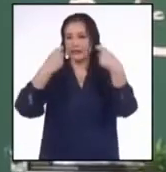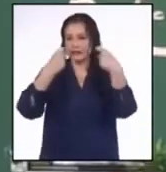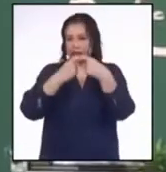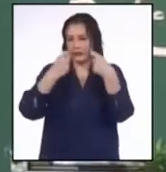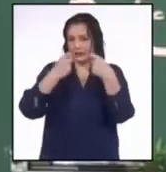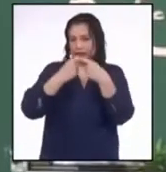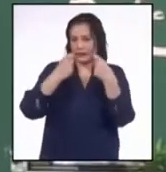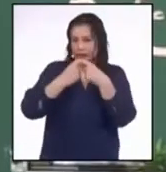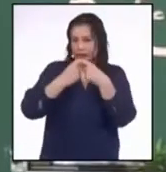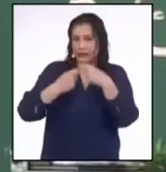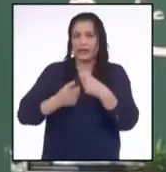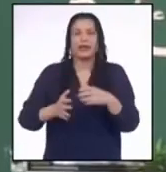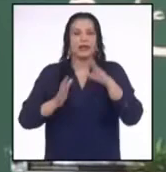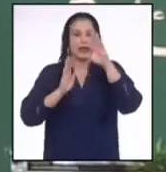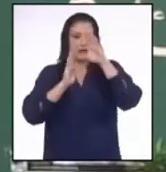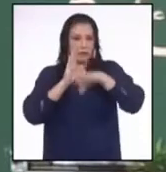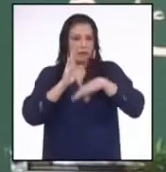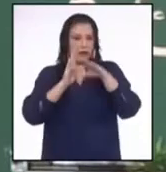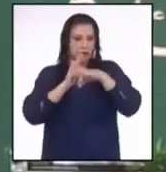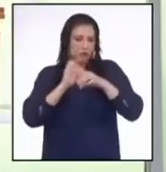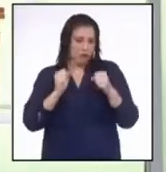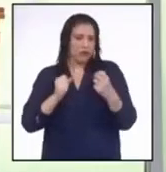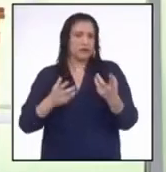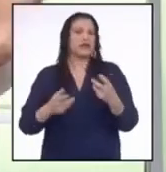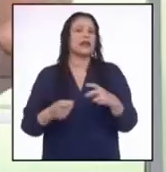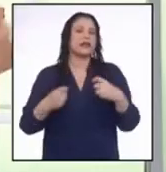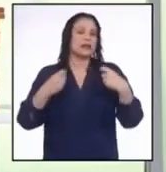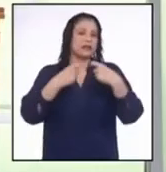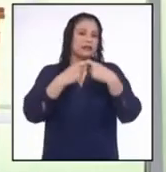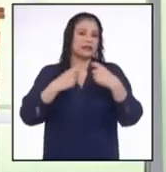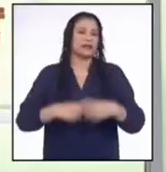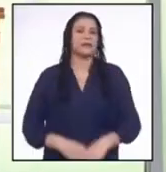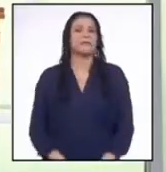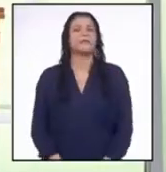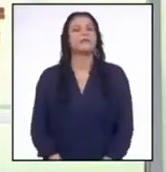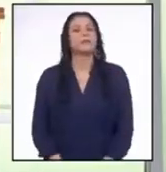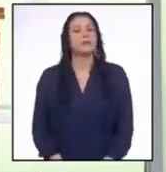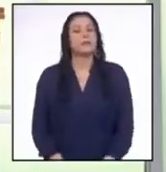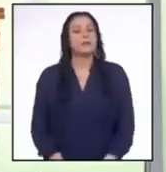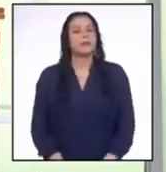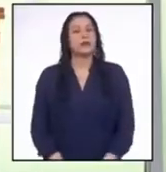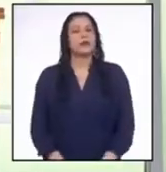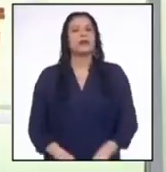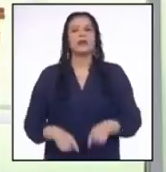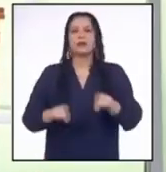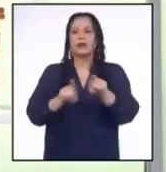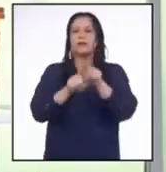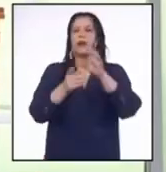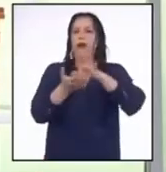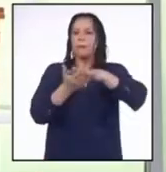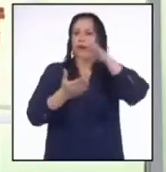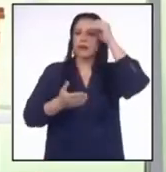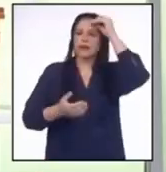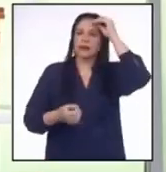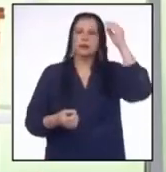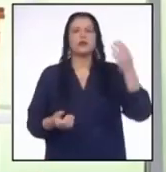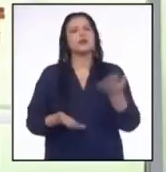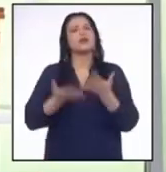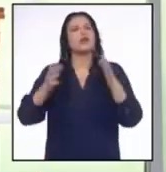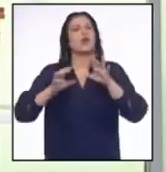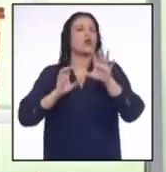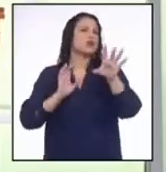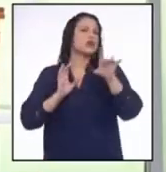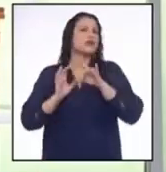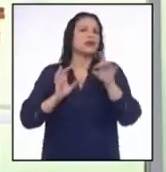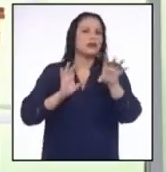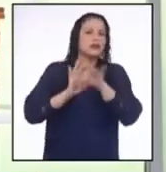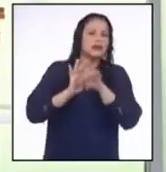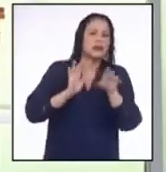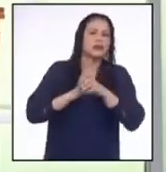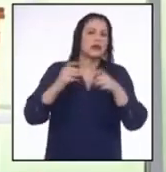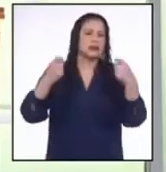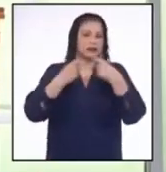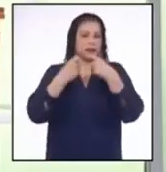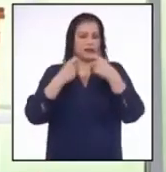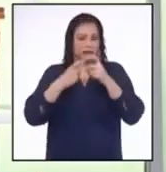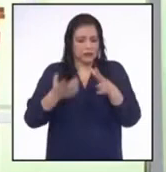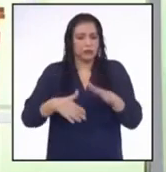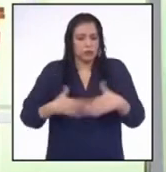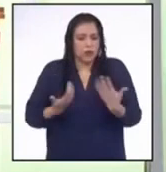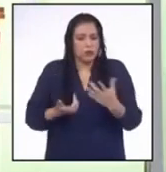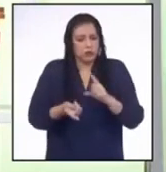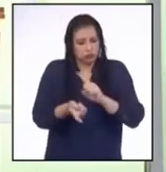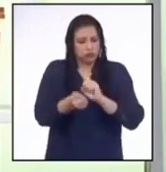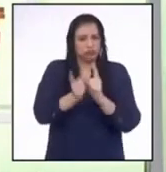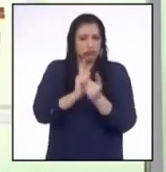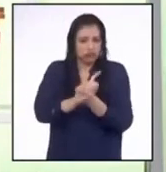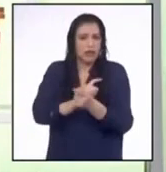eléctrica y menor resistencia eléctrica. ¡Buena! También aprendimos sobre las fuentes de energías renovables y no renovables